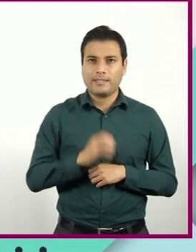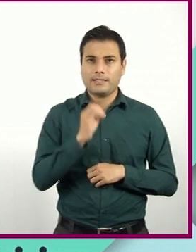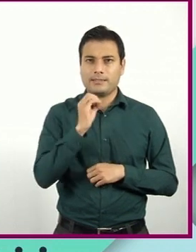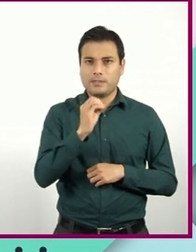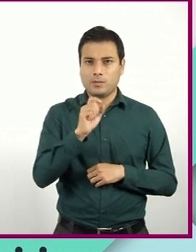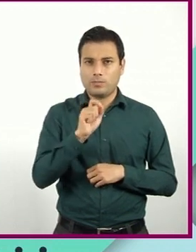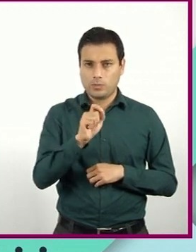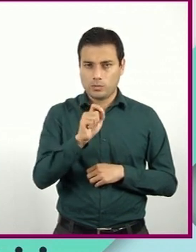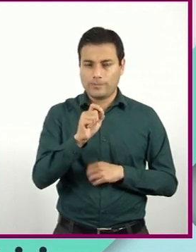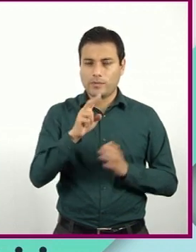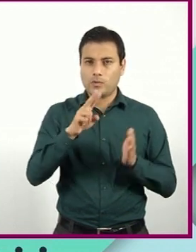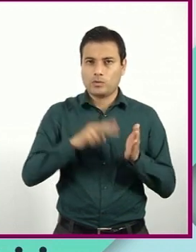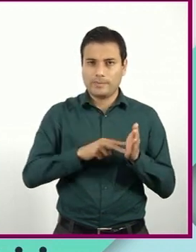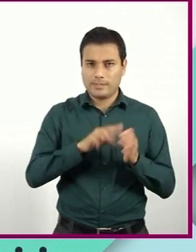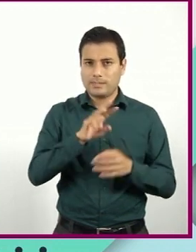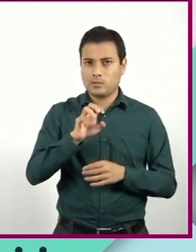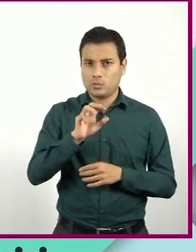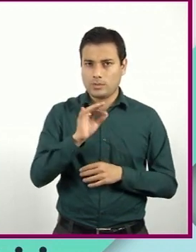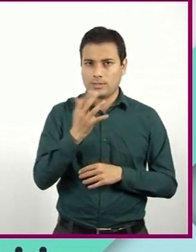0.2344,